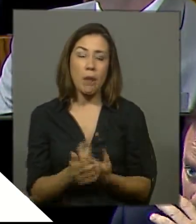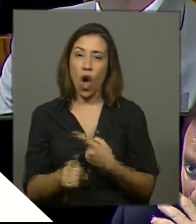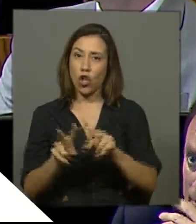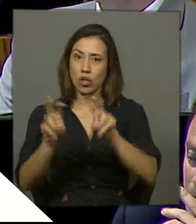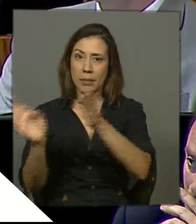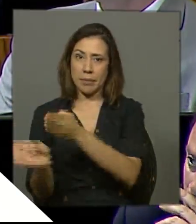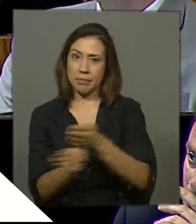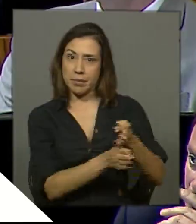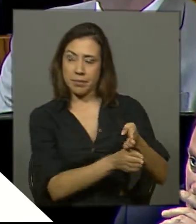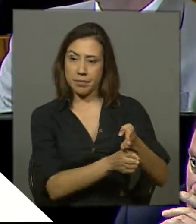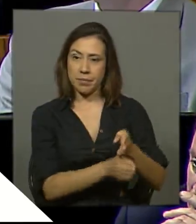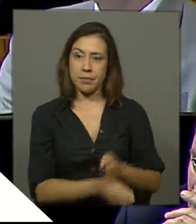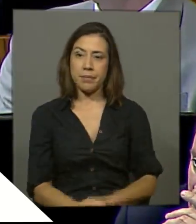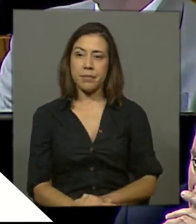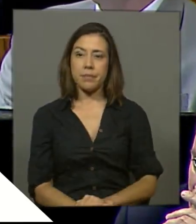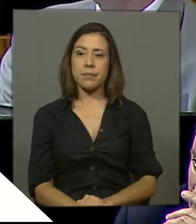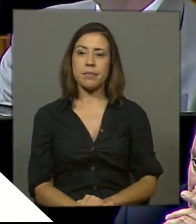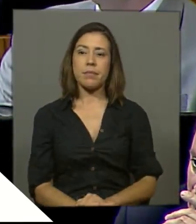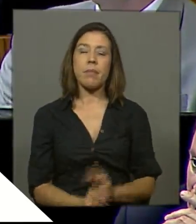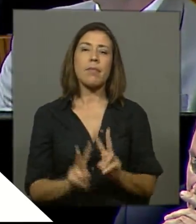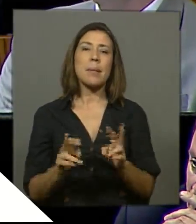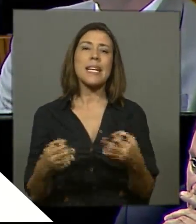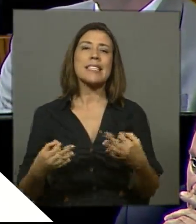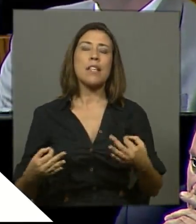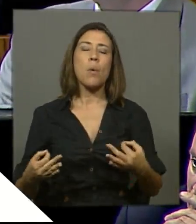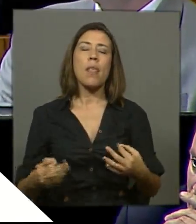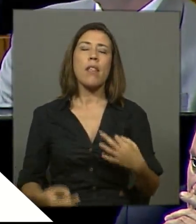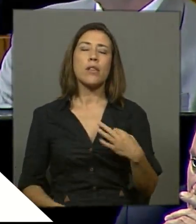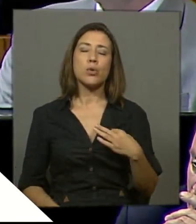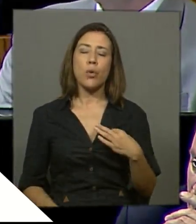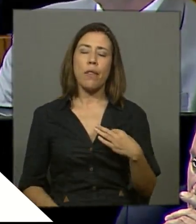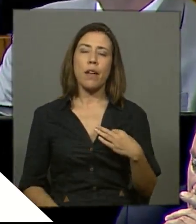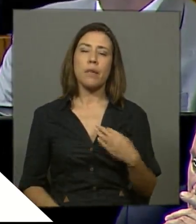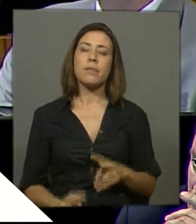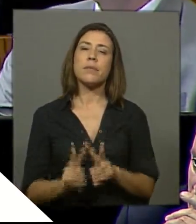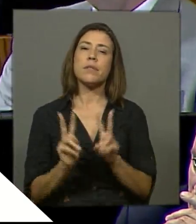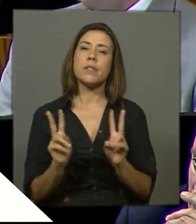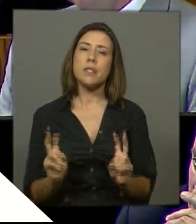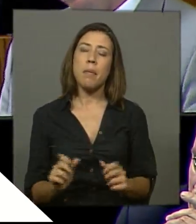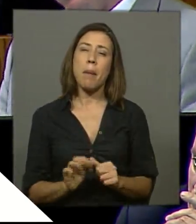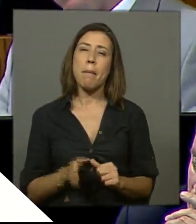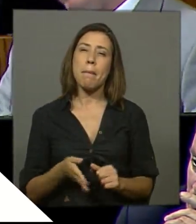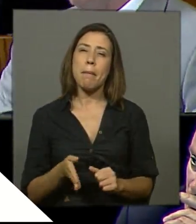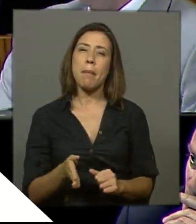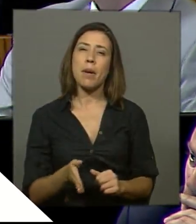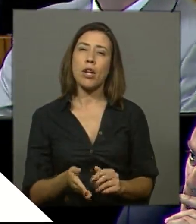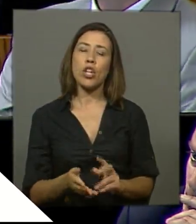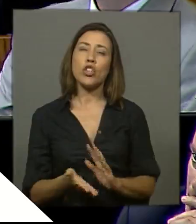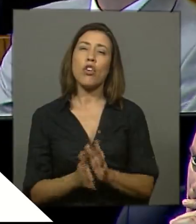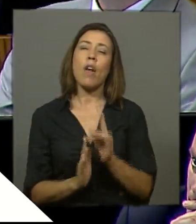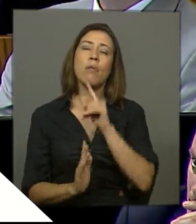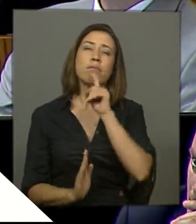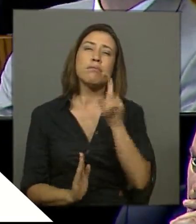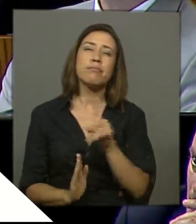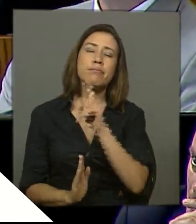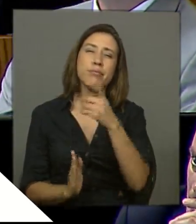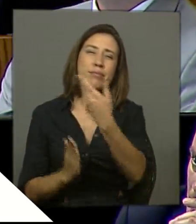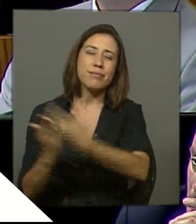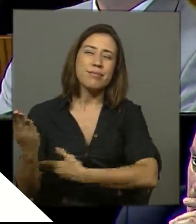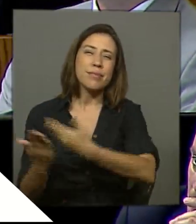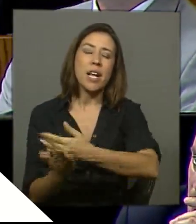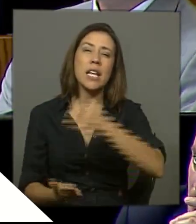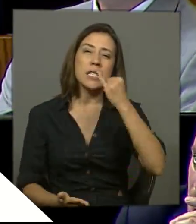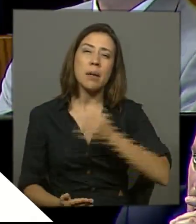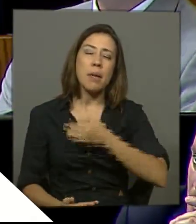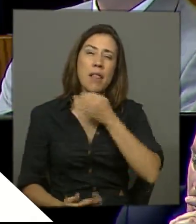de tema de Seguridad Ciudadana tema que es recurrente en todas las encuestas y donde siempre